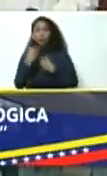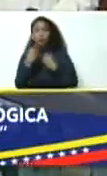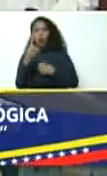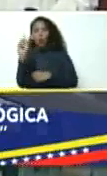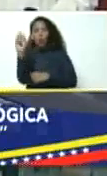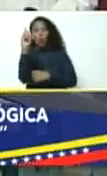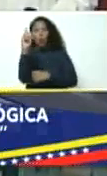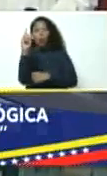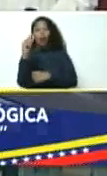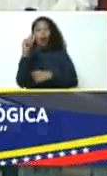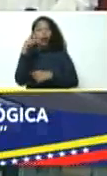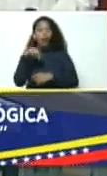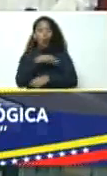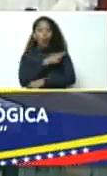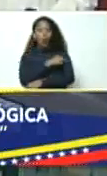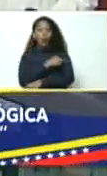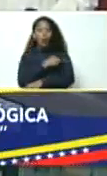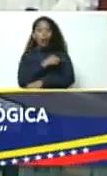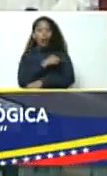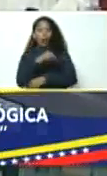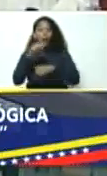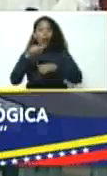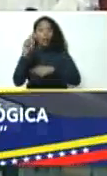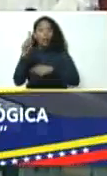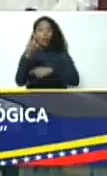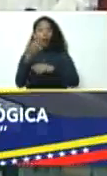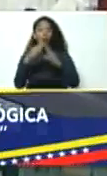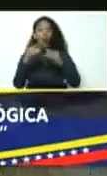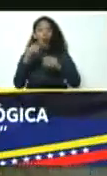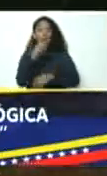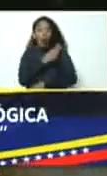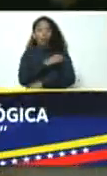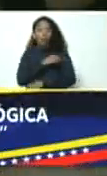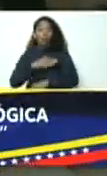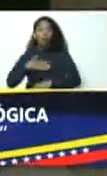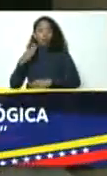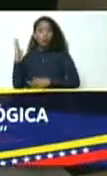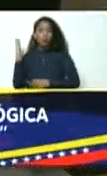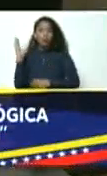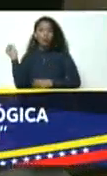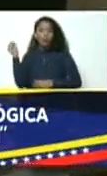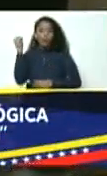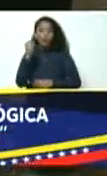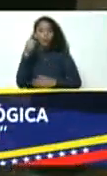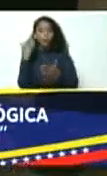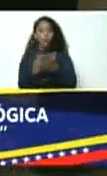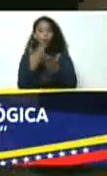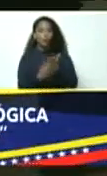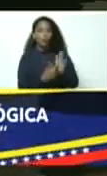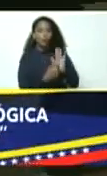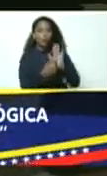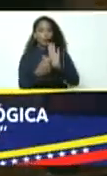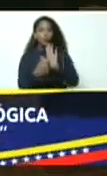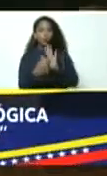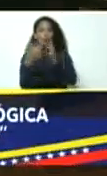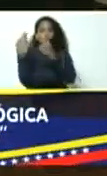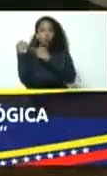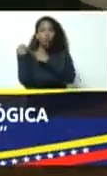solamente el Hospital Padre Machado, sino que todos los hospitales pueden traer las muestras aquí para su